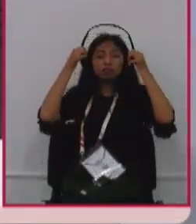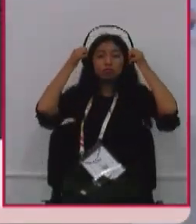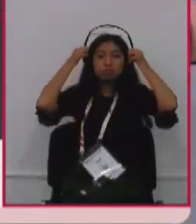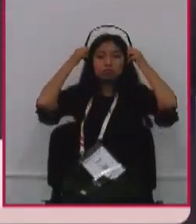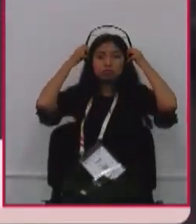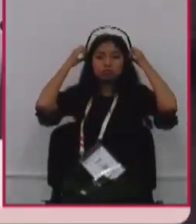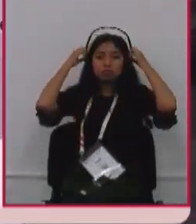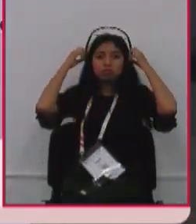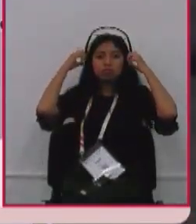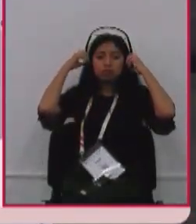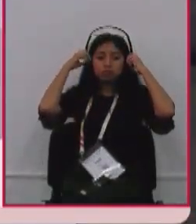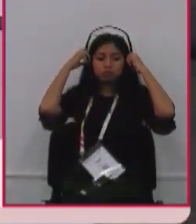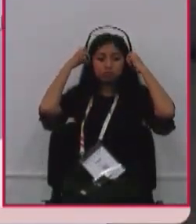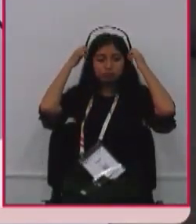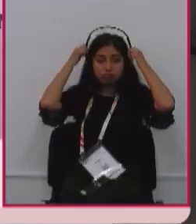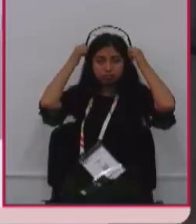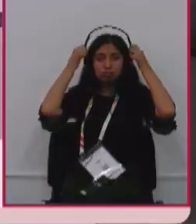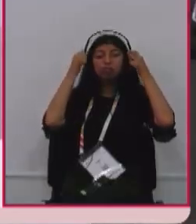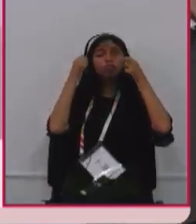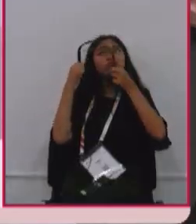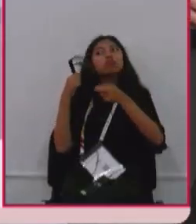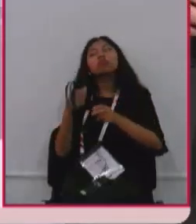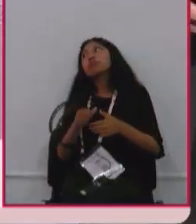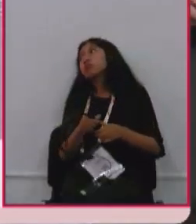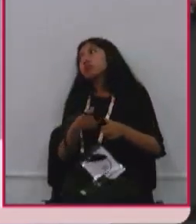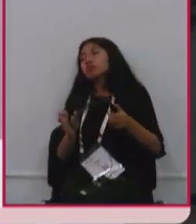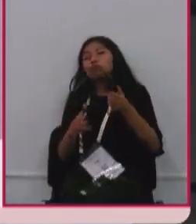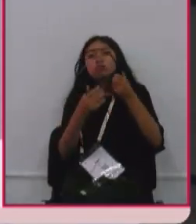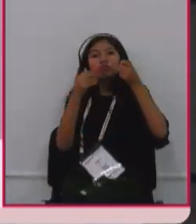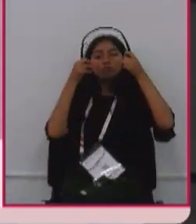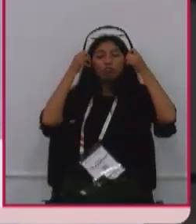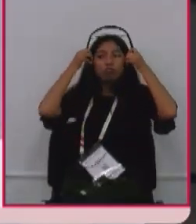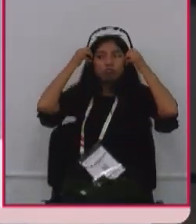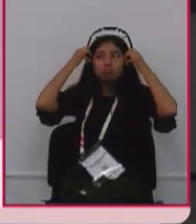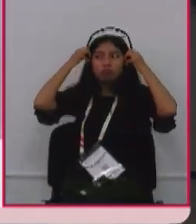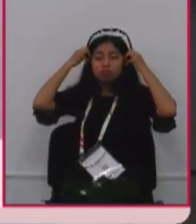Seguidamente, si el público tiene alguna pregunta para el expositor.